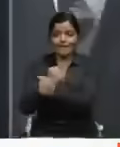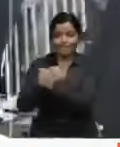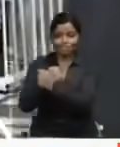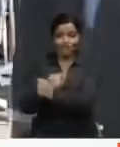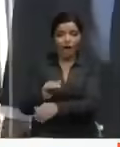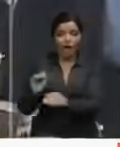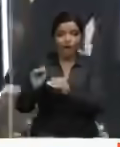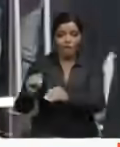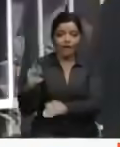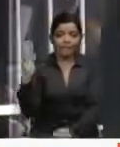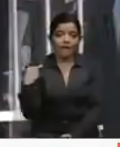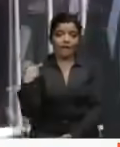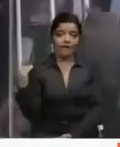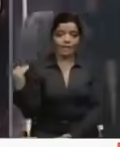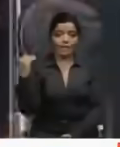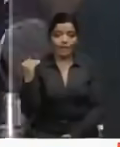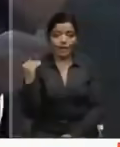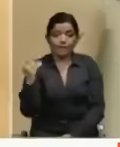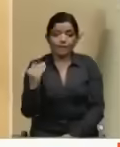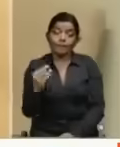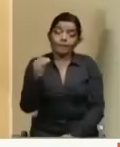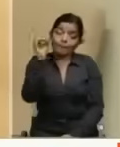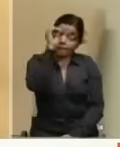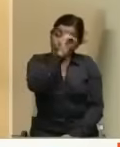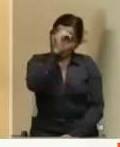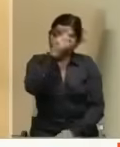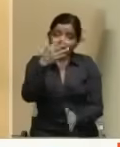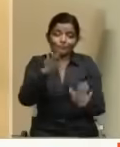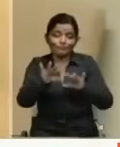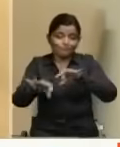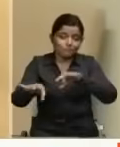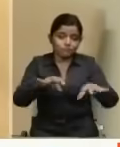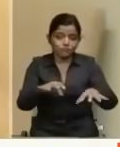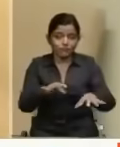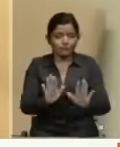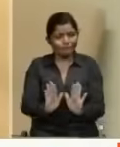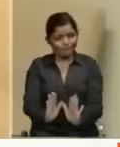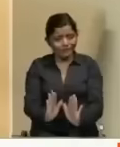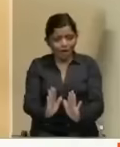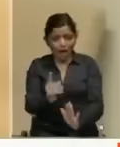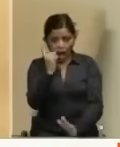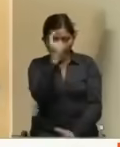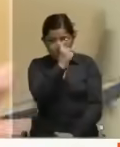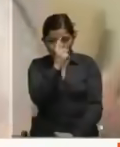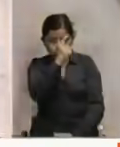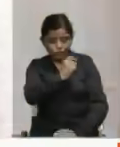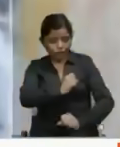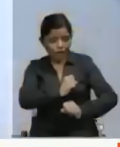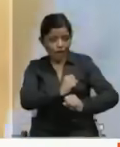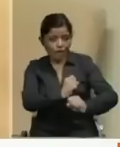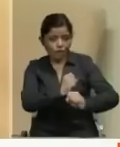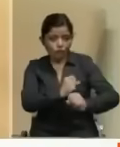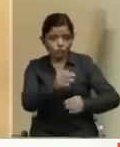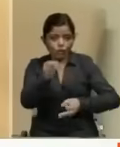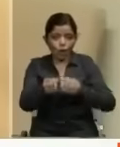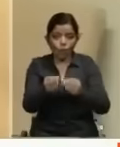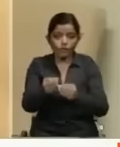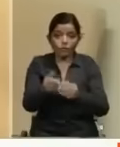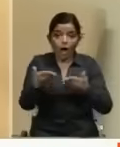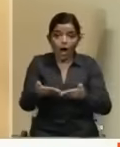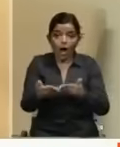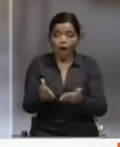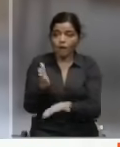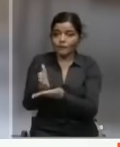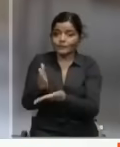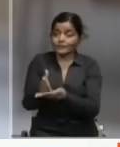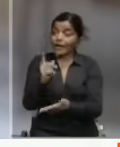oficialismo, en tanto, hay opiniones divididas. Mantener esa preocupación de un juicio en su contra y esta dirección del mando creo que es